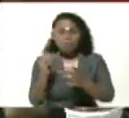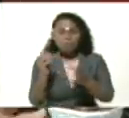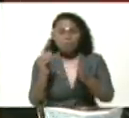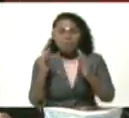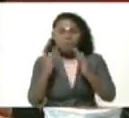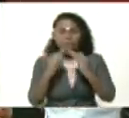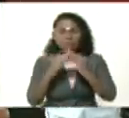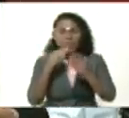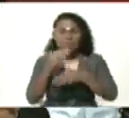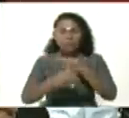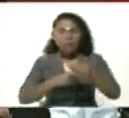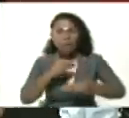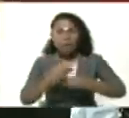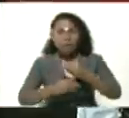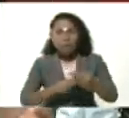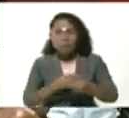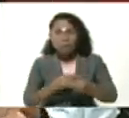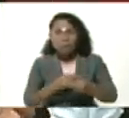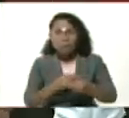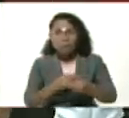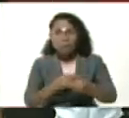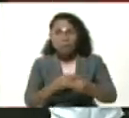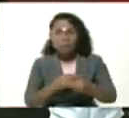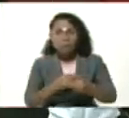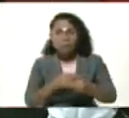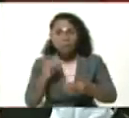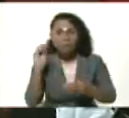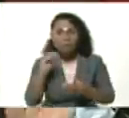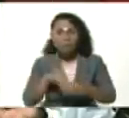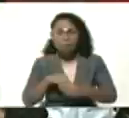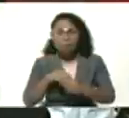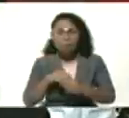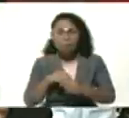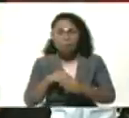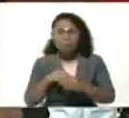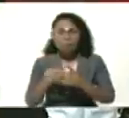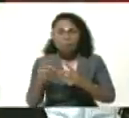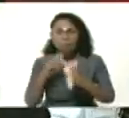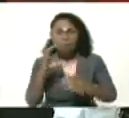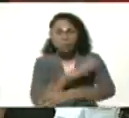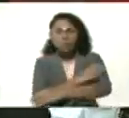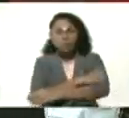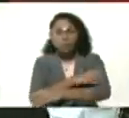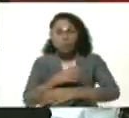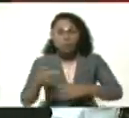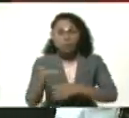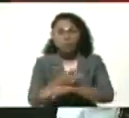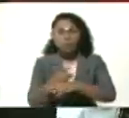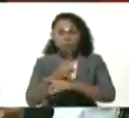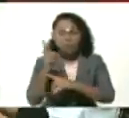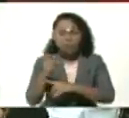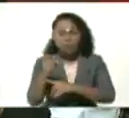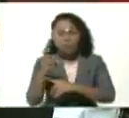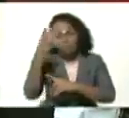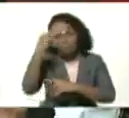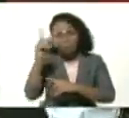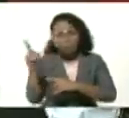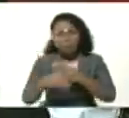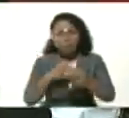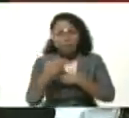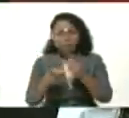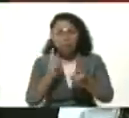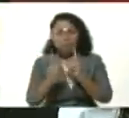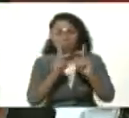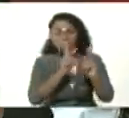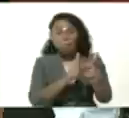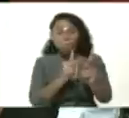se estarían, a pesar del diálogo instalado recientemente entre la oposición y el gobierno venezolano México, se estarían gestando algunos